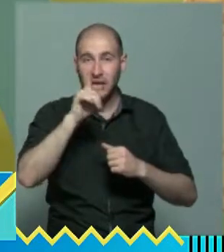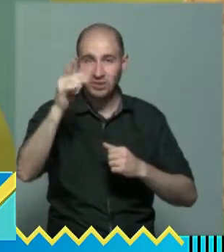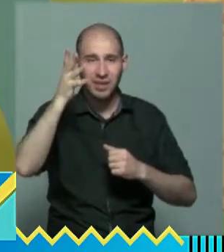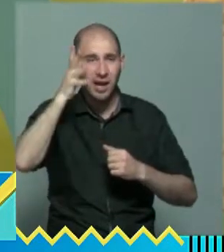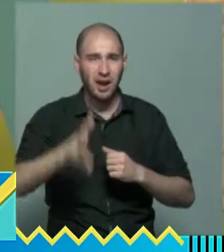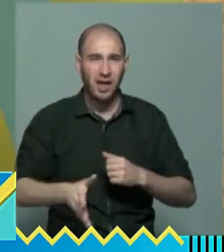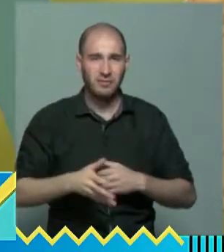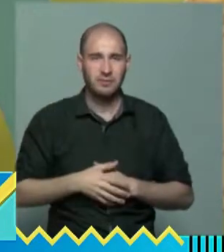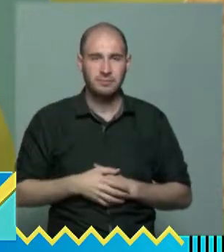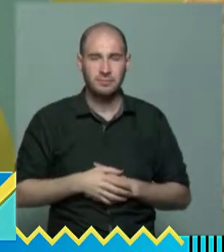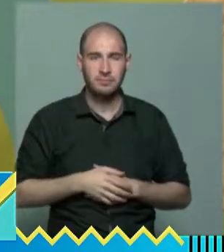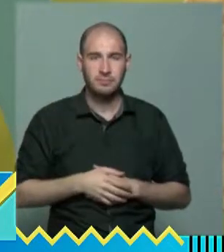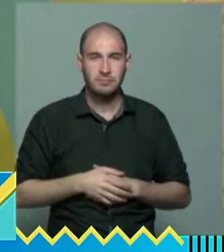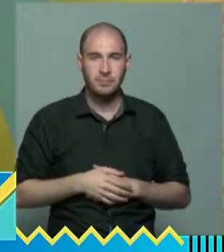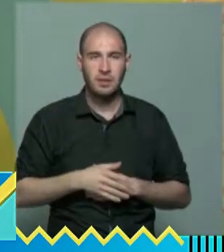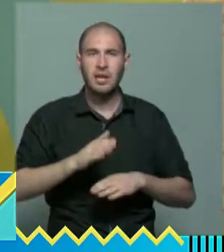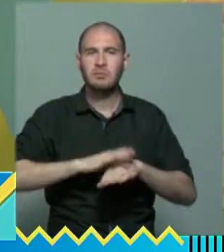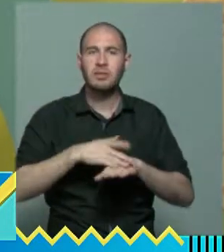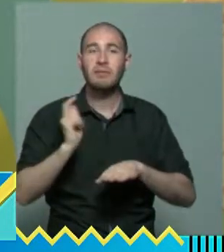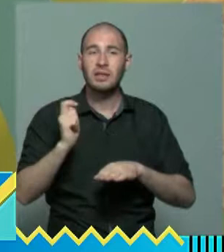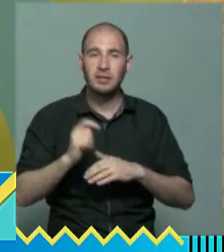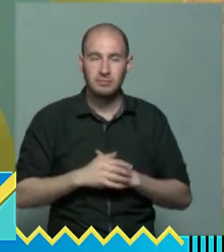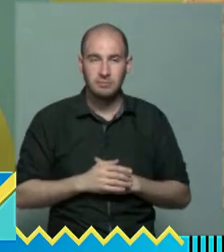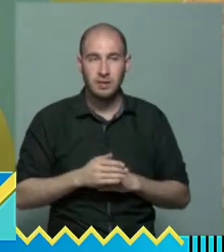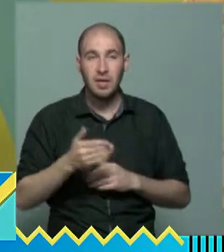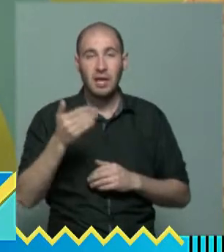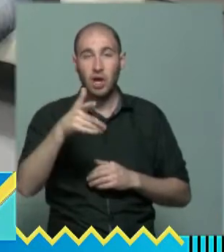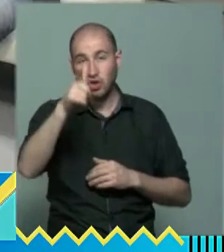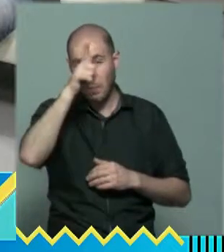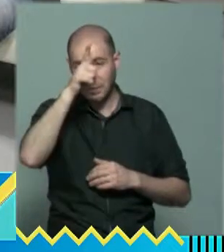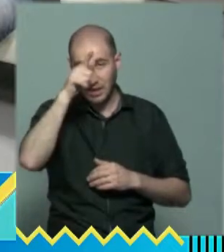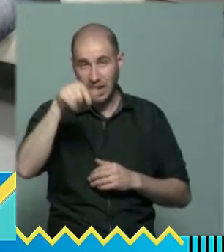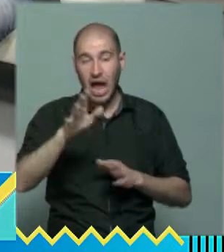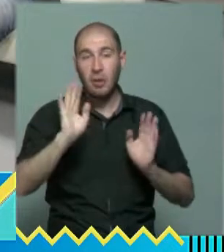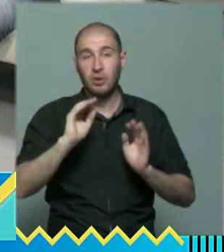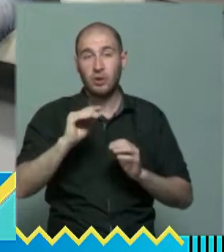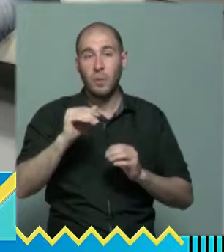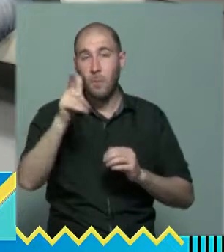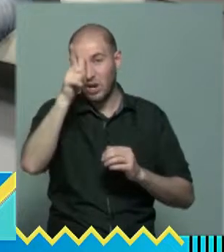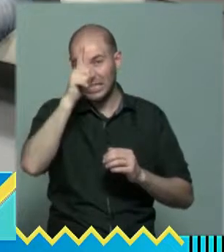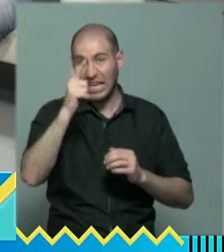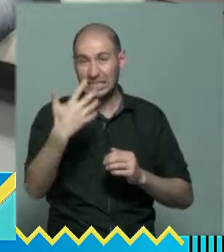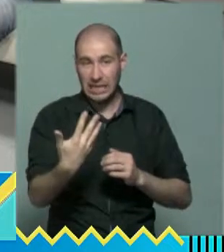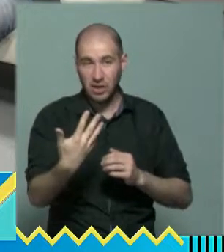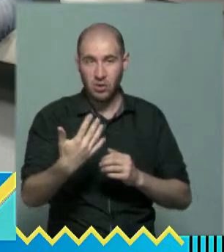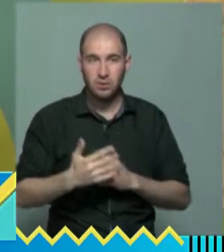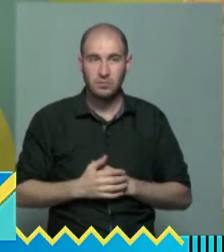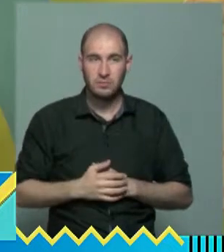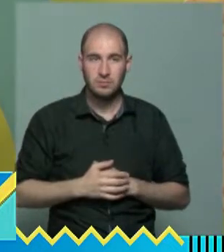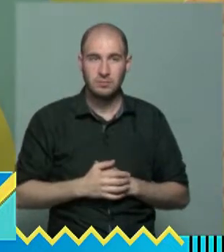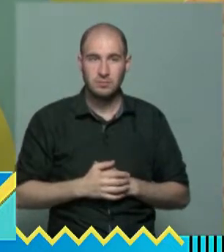grave, ¿quién actúa? Tiene que ir en la comisaría, que a lo mejor hay 5 policías, tienen